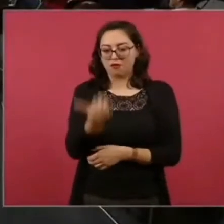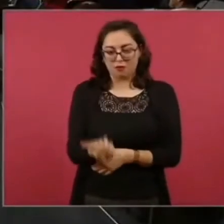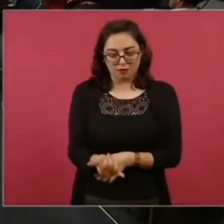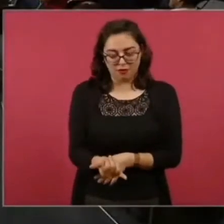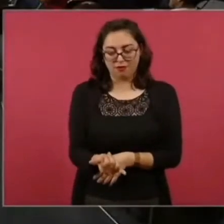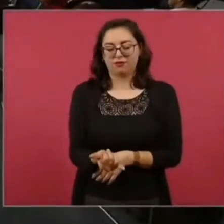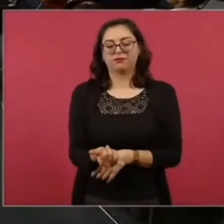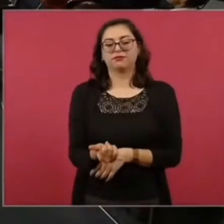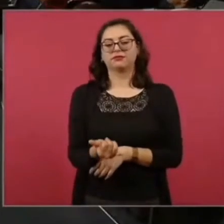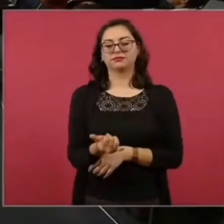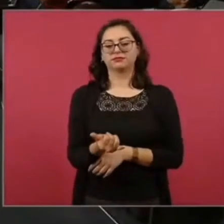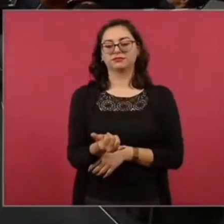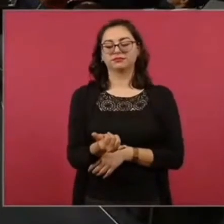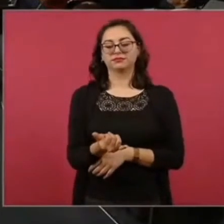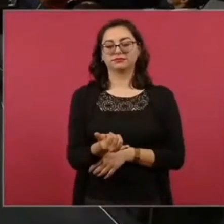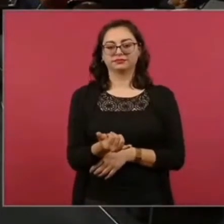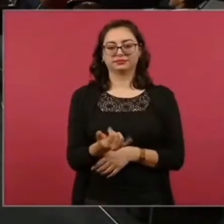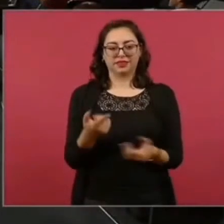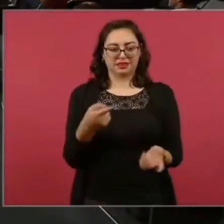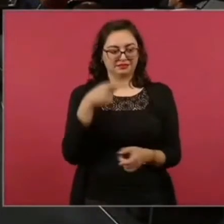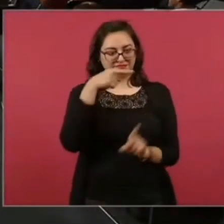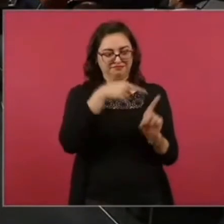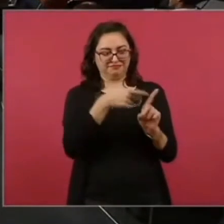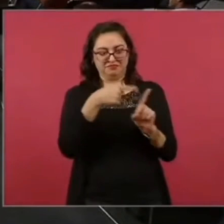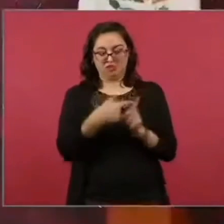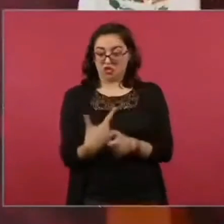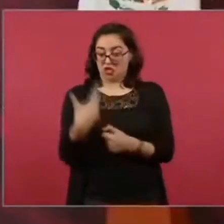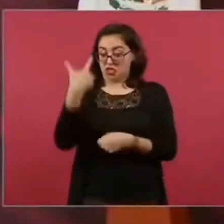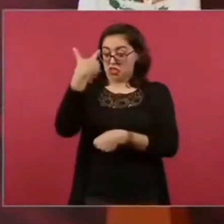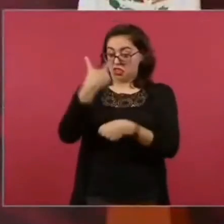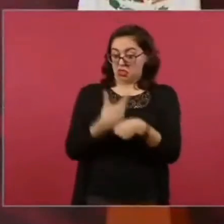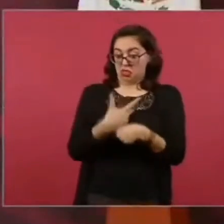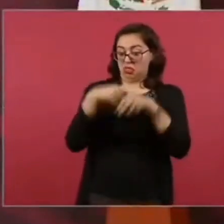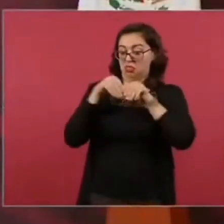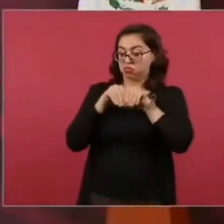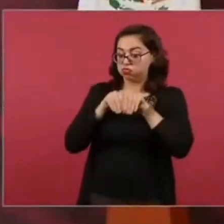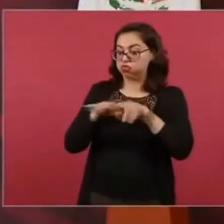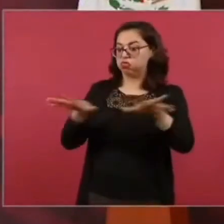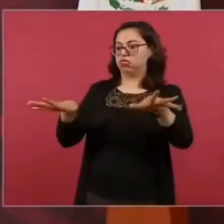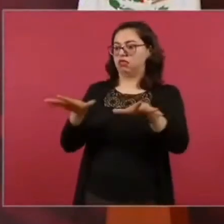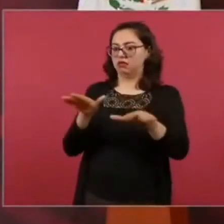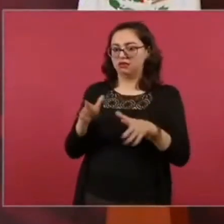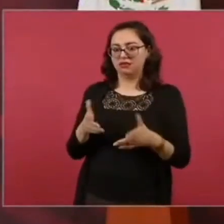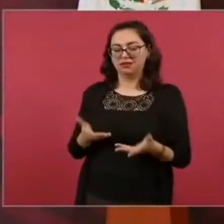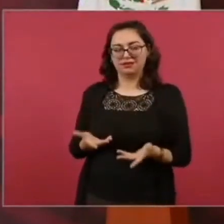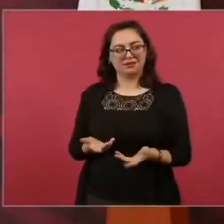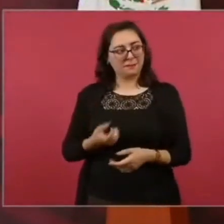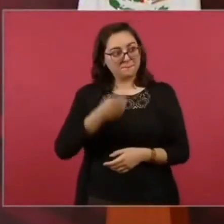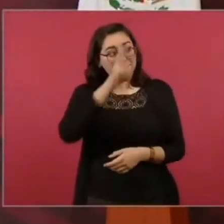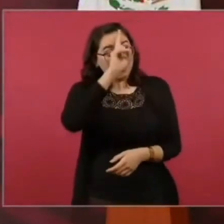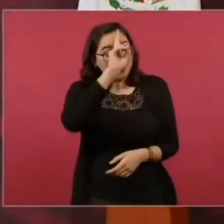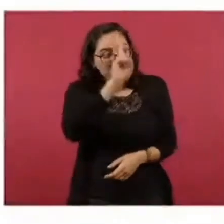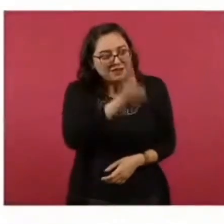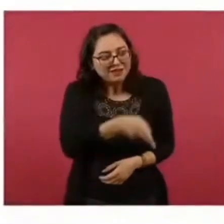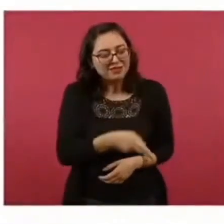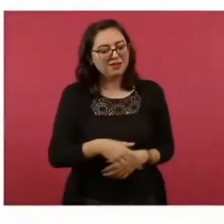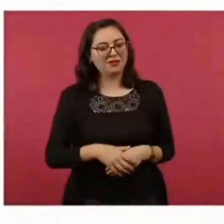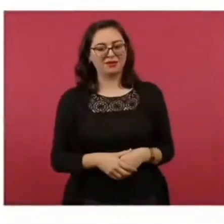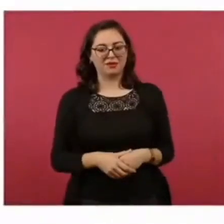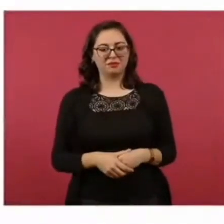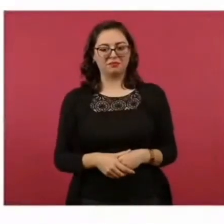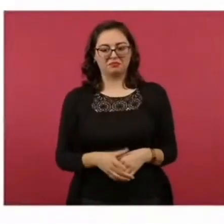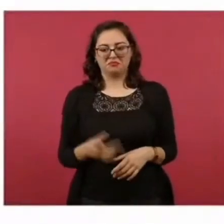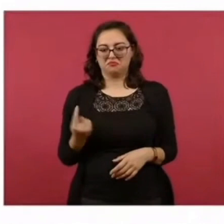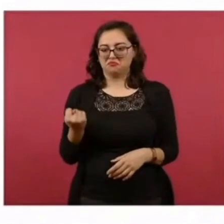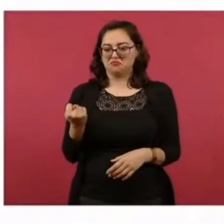porque eso está prohibido. O sea, como Fox, un día antes,